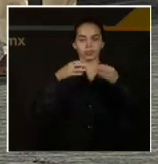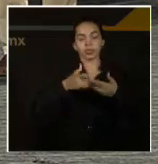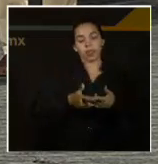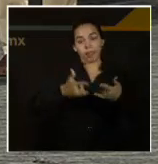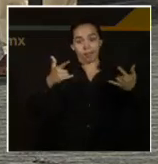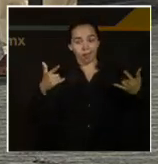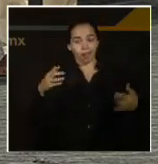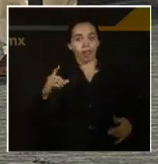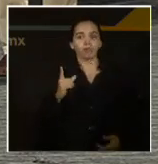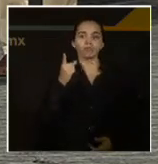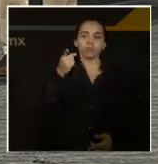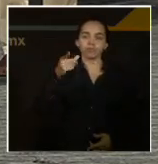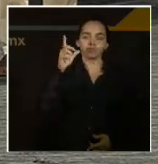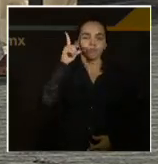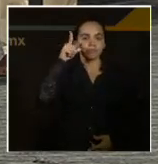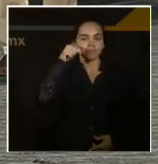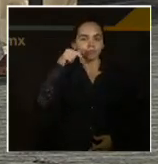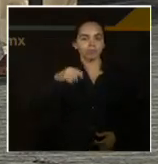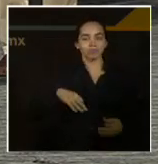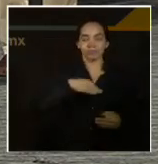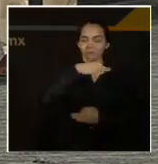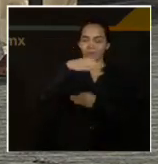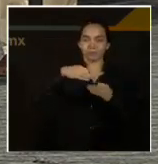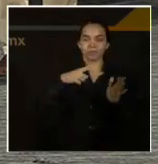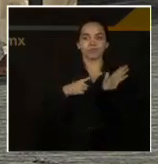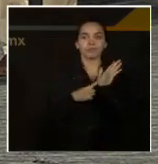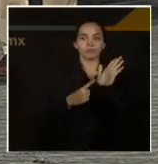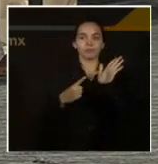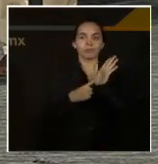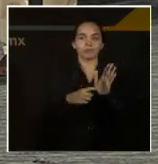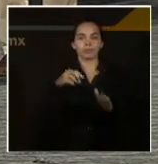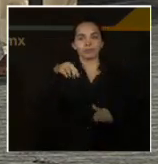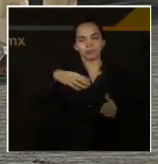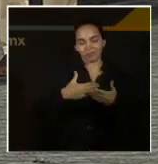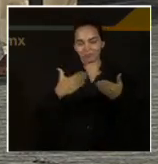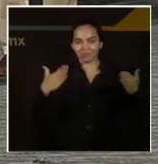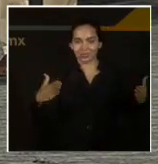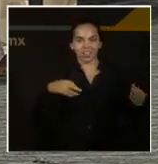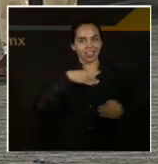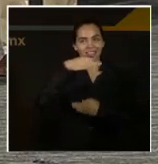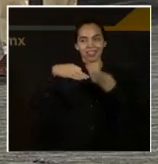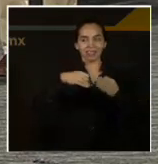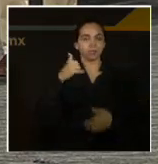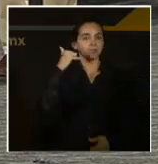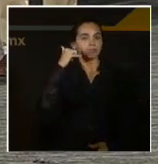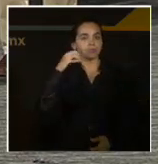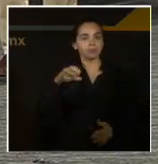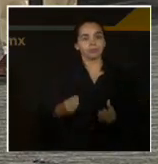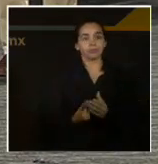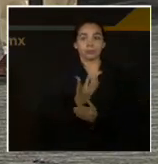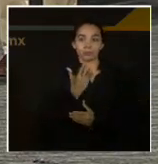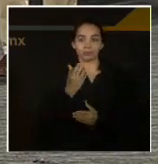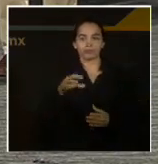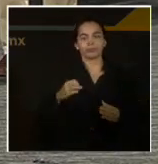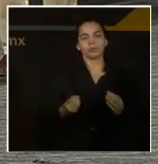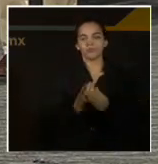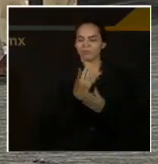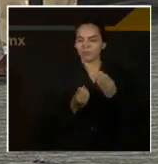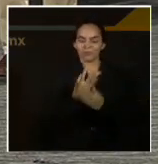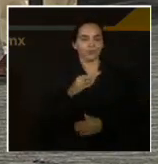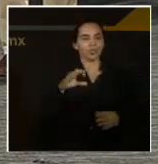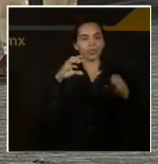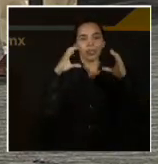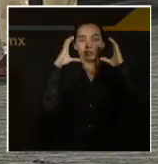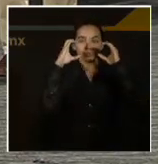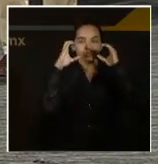de mañana será titulares en todos los medios. No, yo creo que ya desde ahorita, mira cómo están todos los teléfonos afuera, así que empiecen a postearlo en sus cuentas de